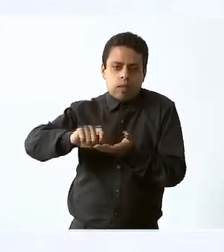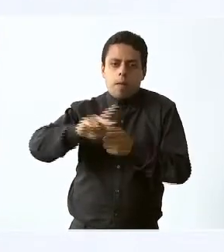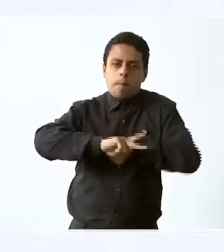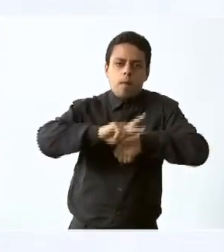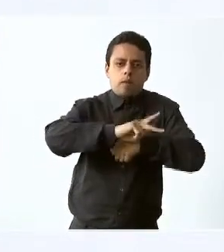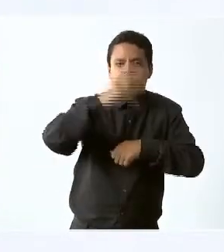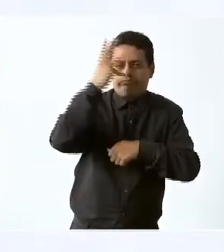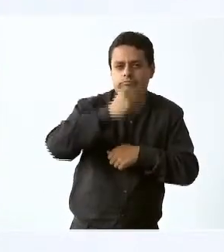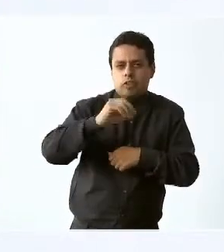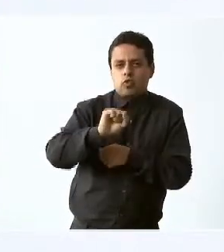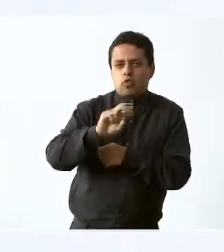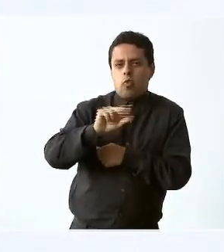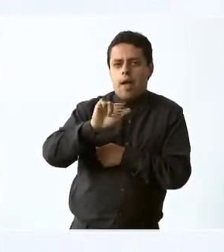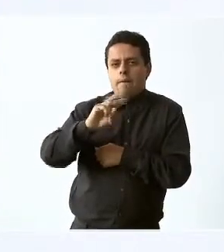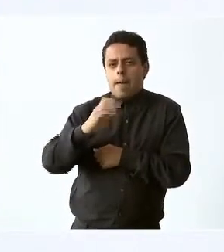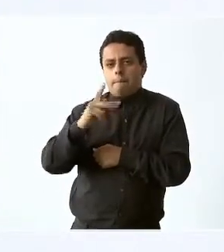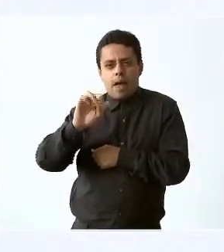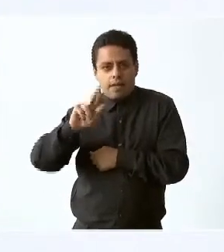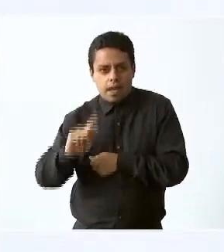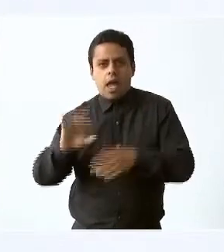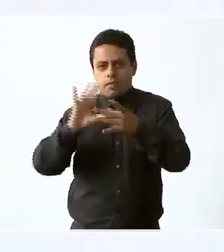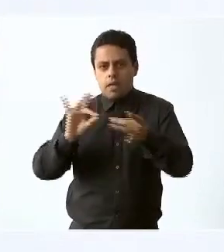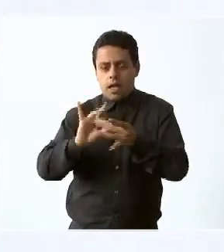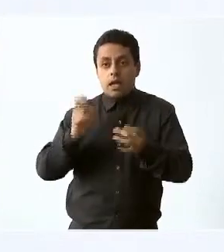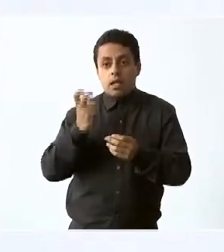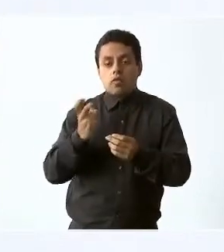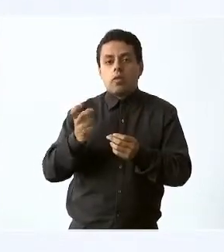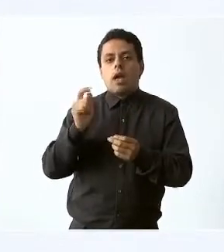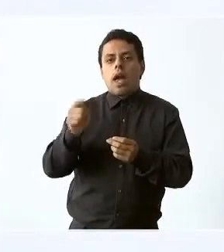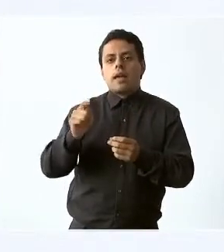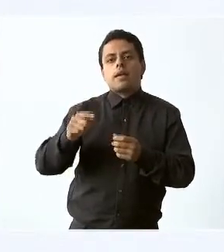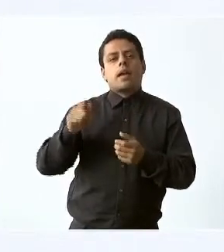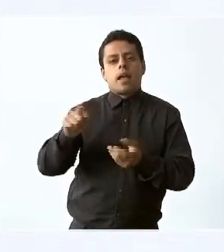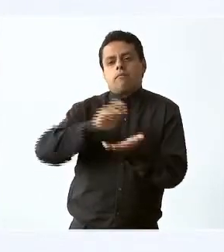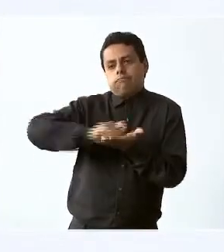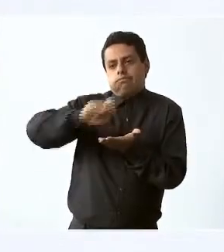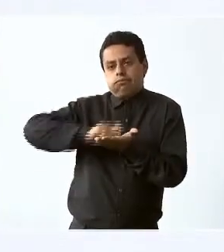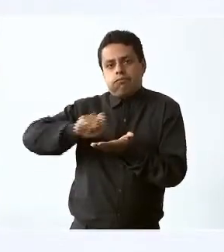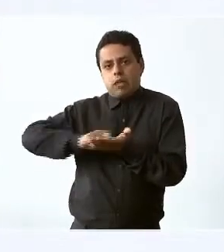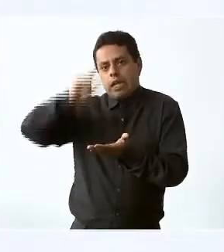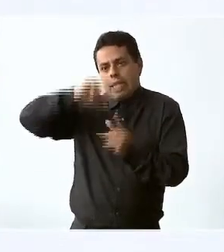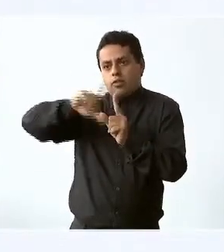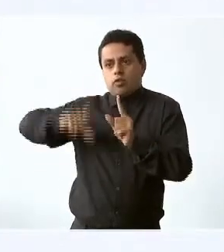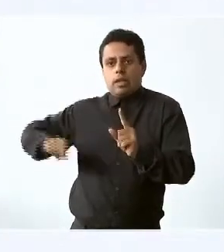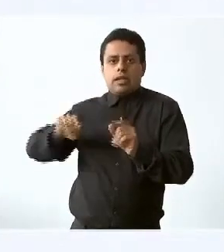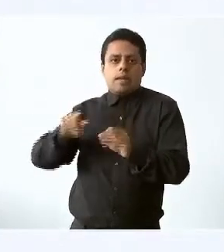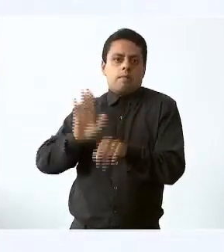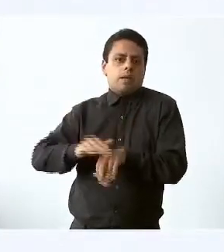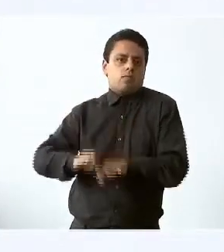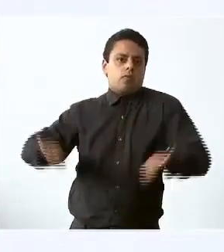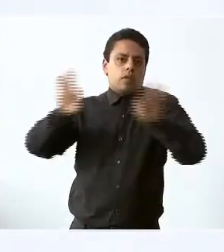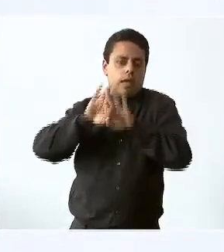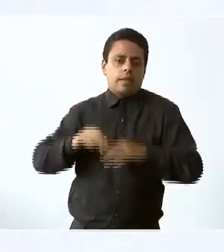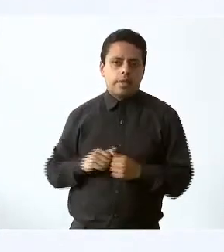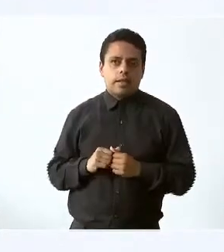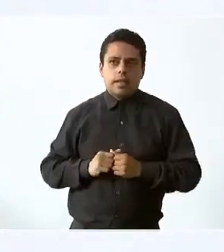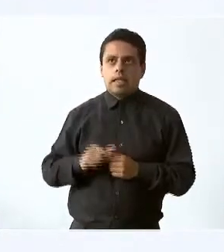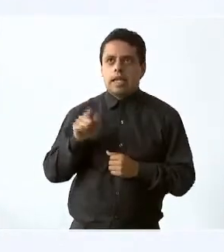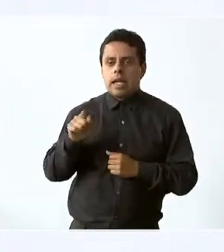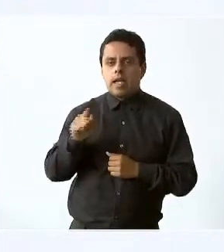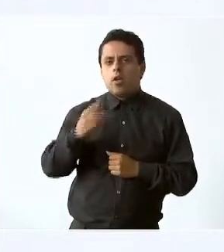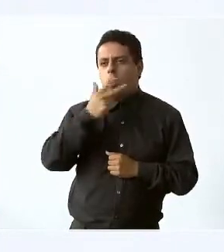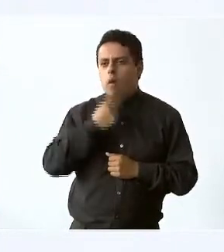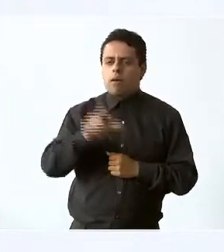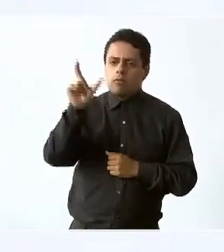es considerado en México el poeta nacional, un poeta civil y un